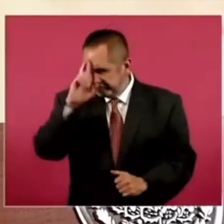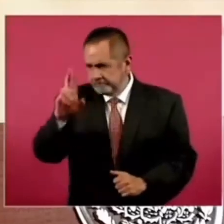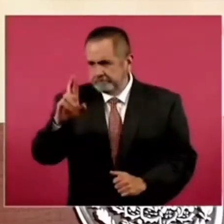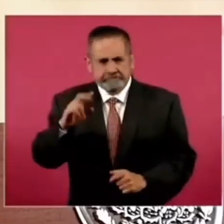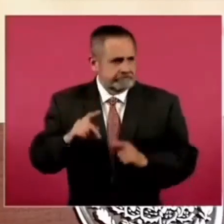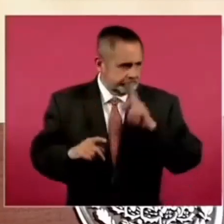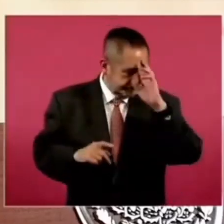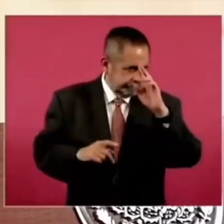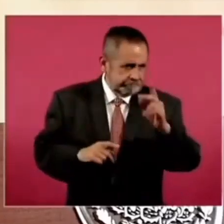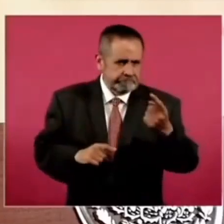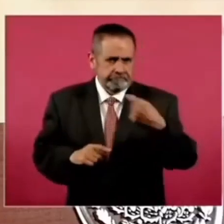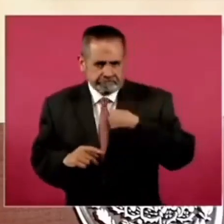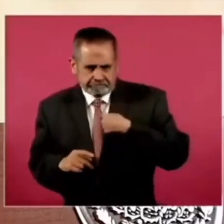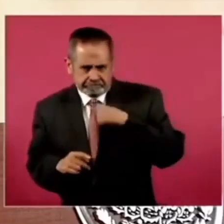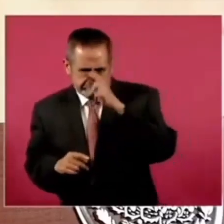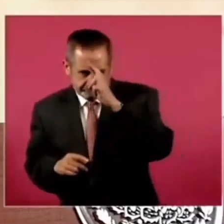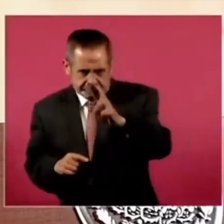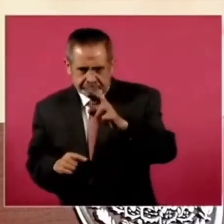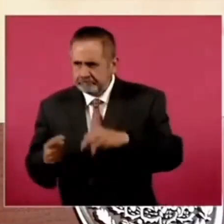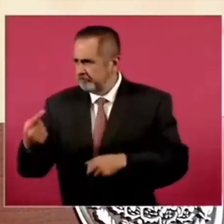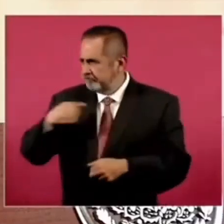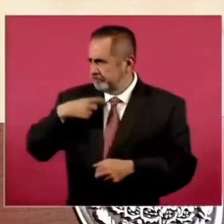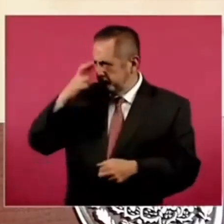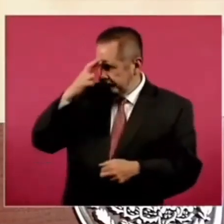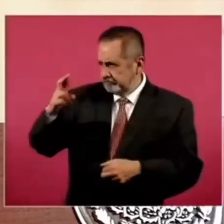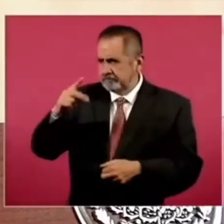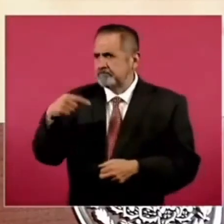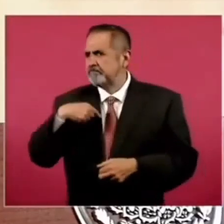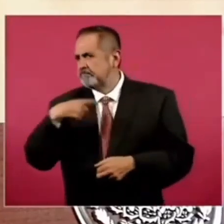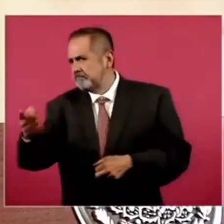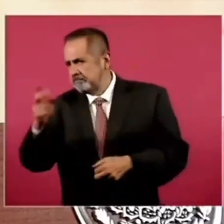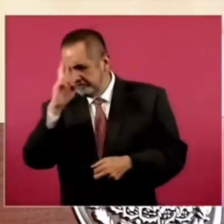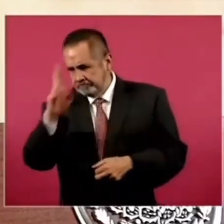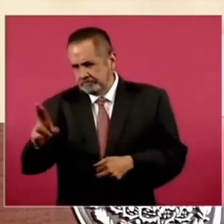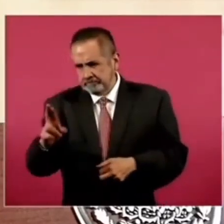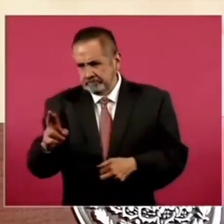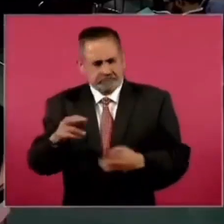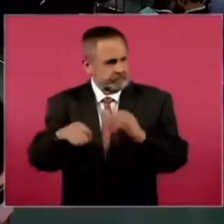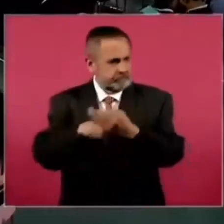respetarnos todos, somos libres.